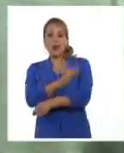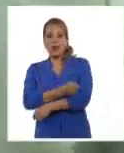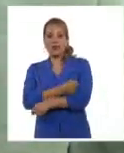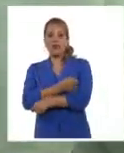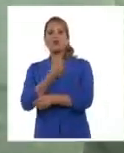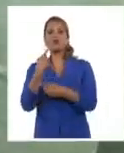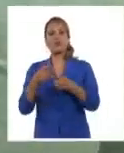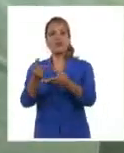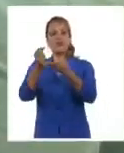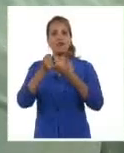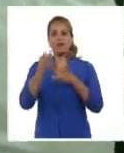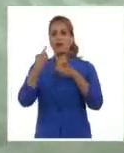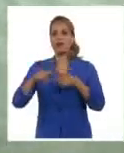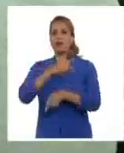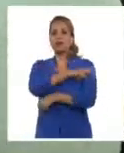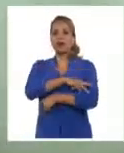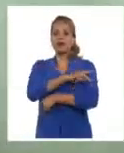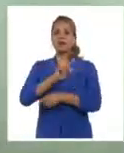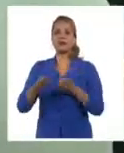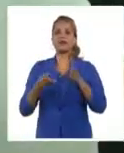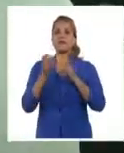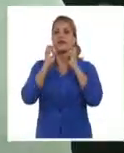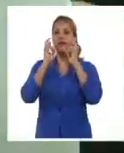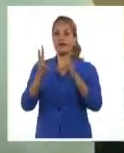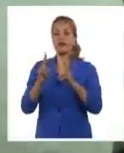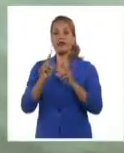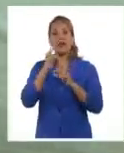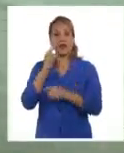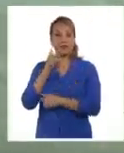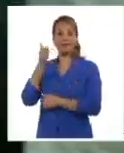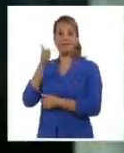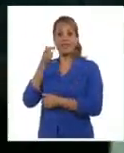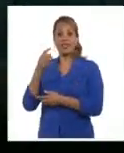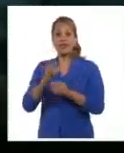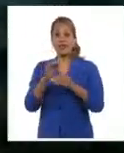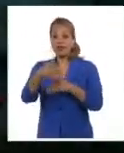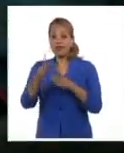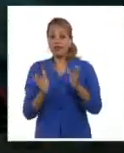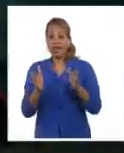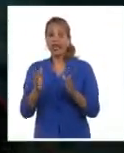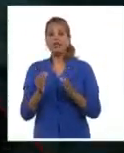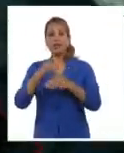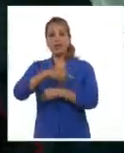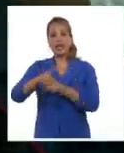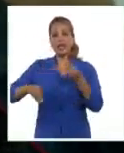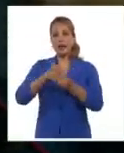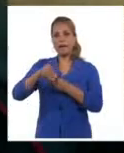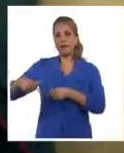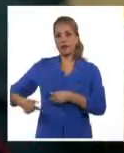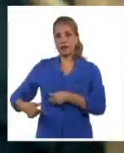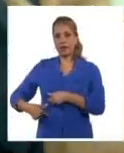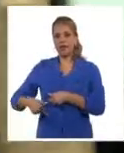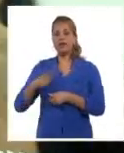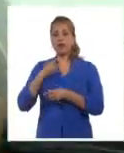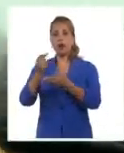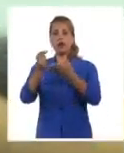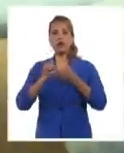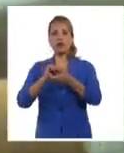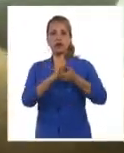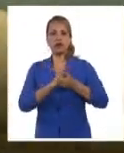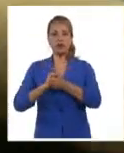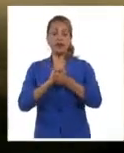que contribuirá a salvar vidas. Una carga preciada que transportó el líder de la organización Puentes de Amor y el youtuber cubano residente